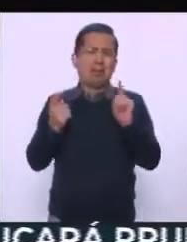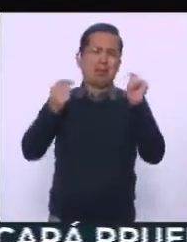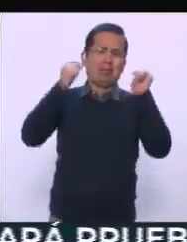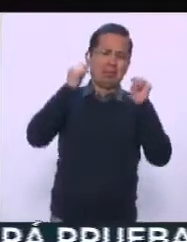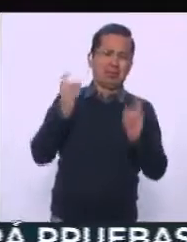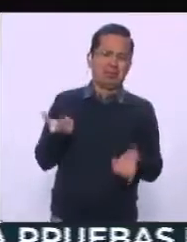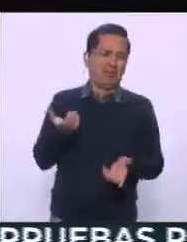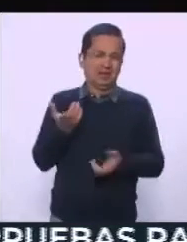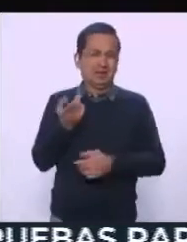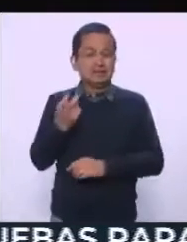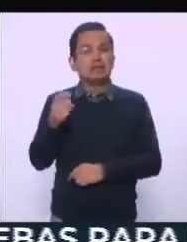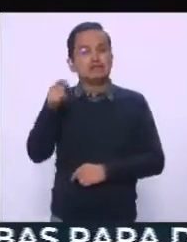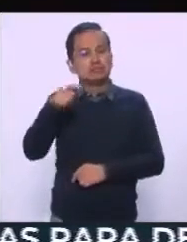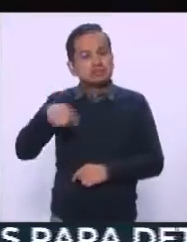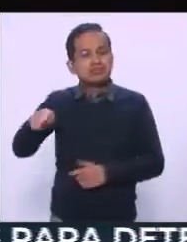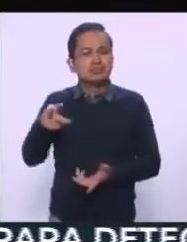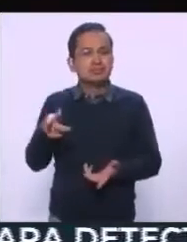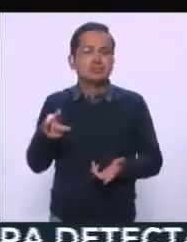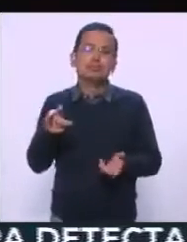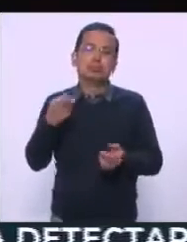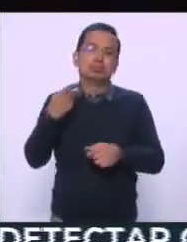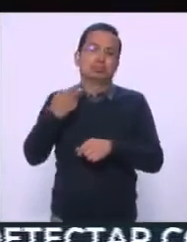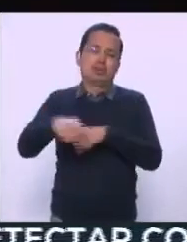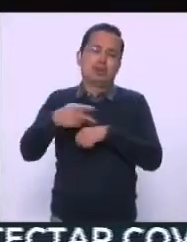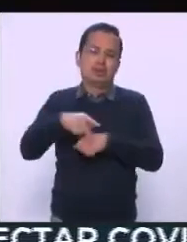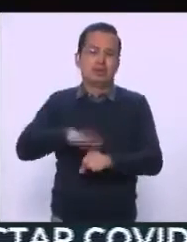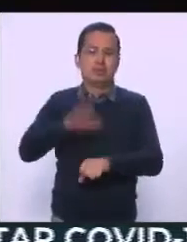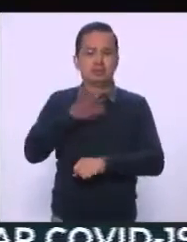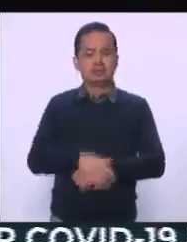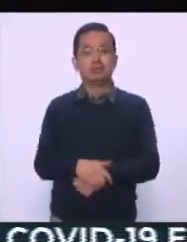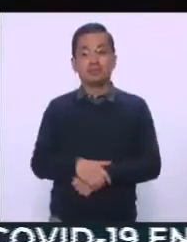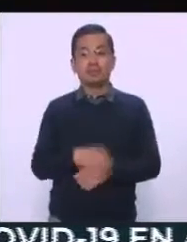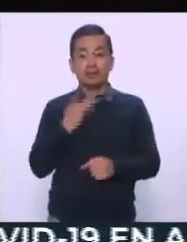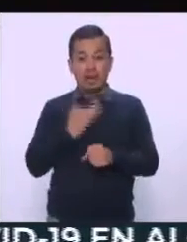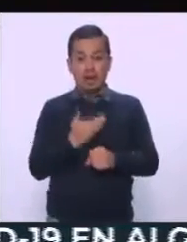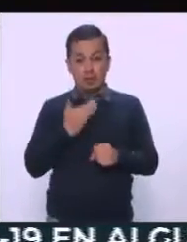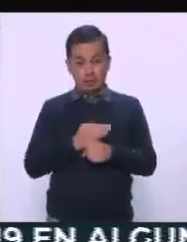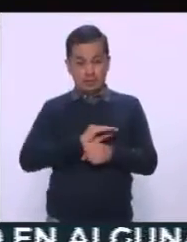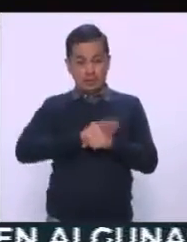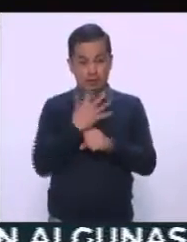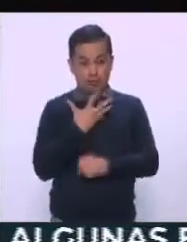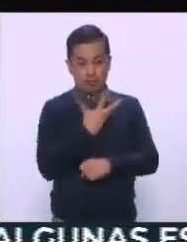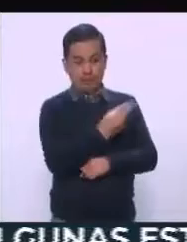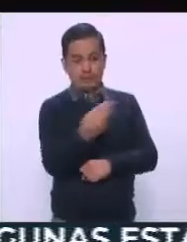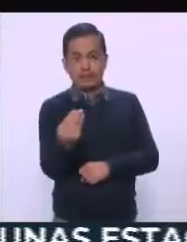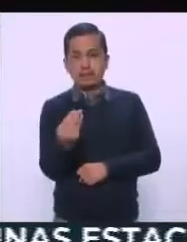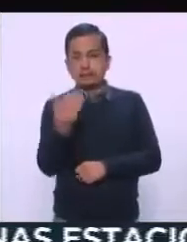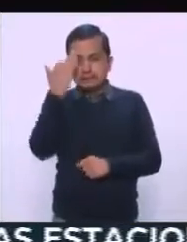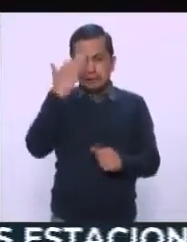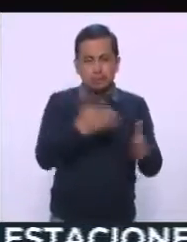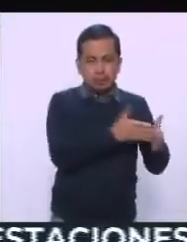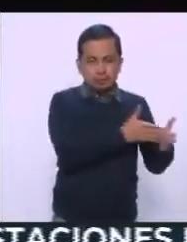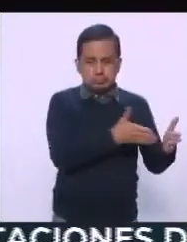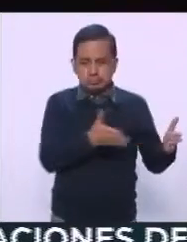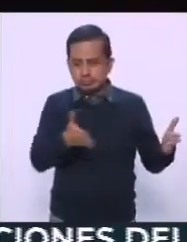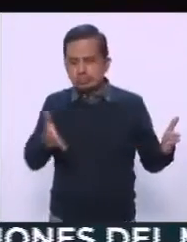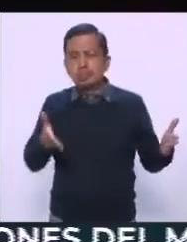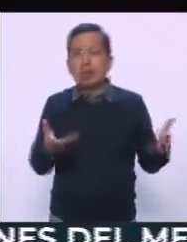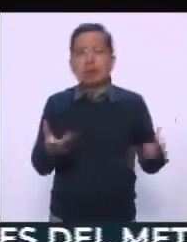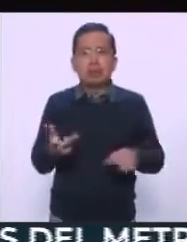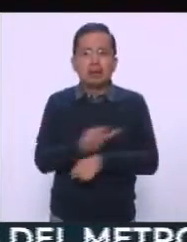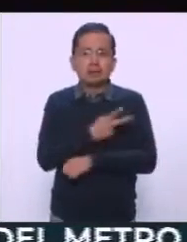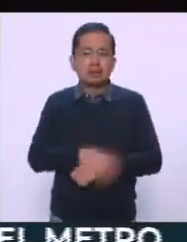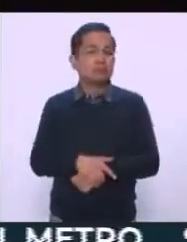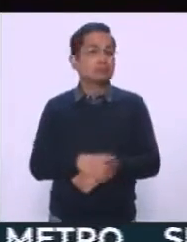¿En qué momento estamos en la pandemia? Pues parece que nos estamos acercando ya al punto en el que